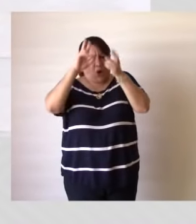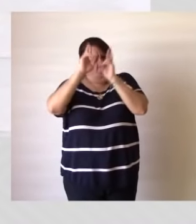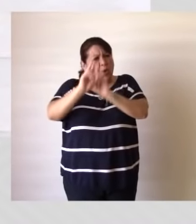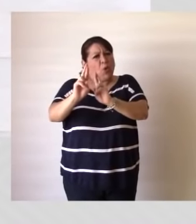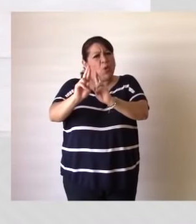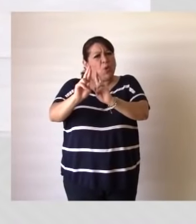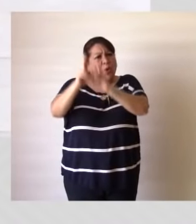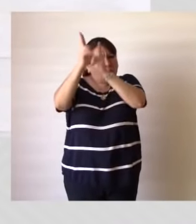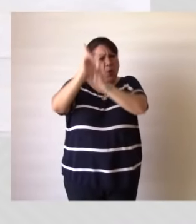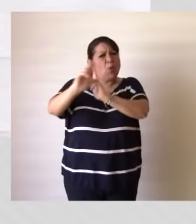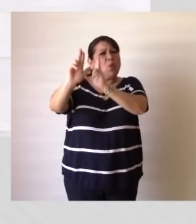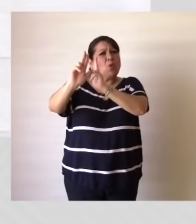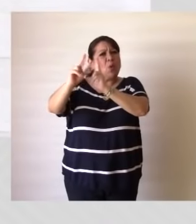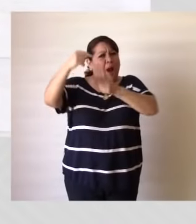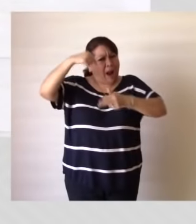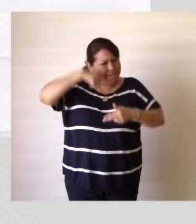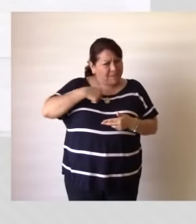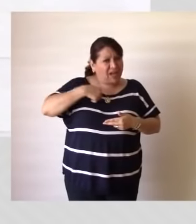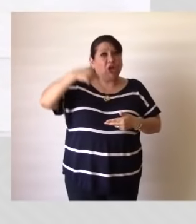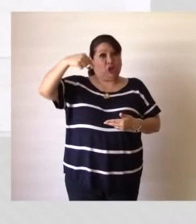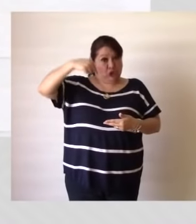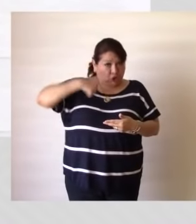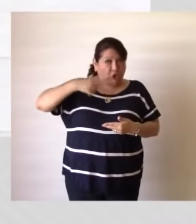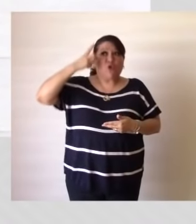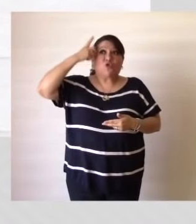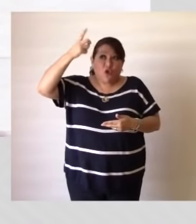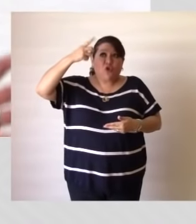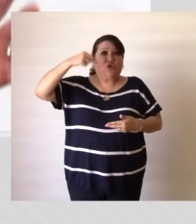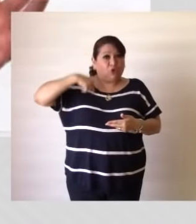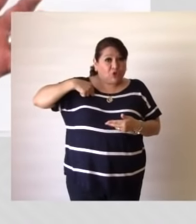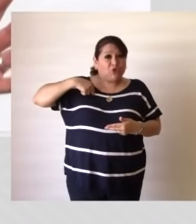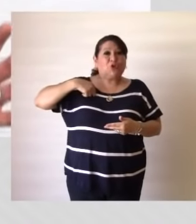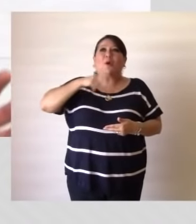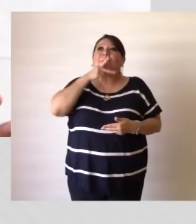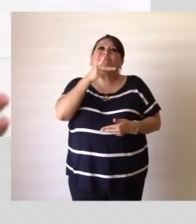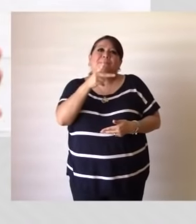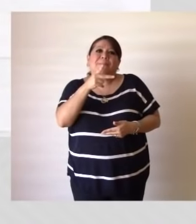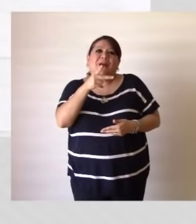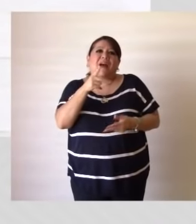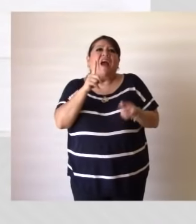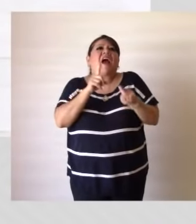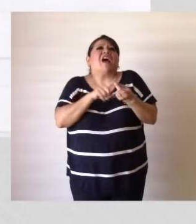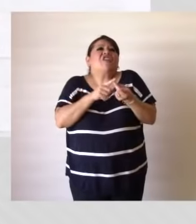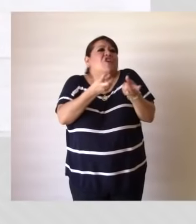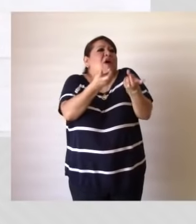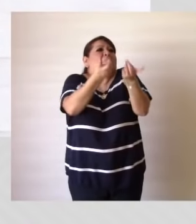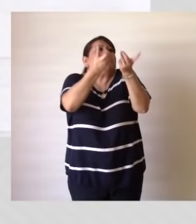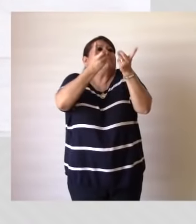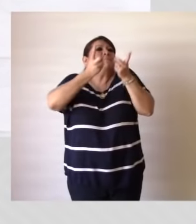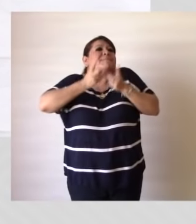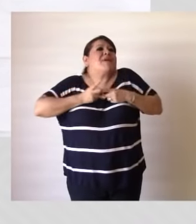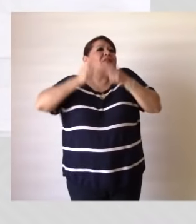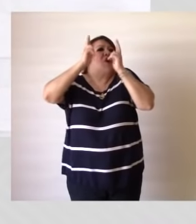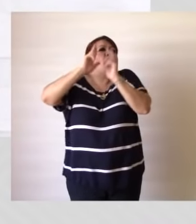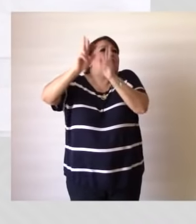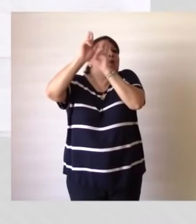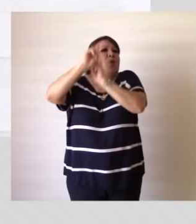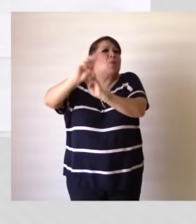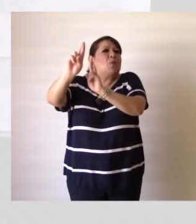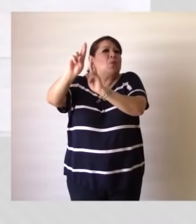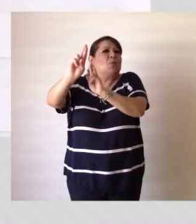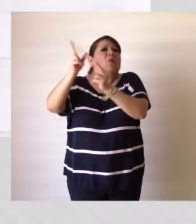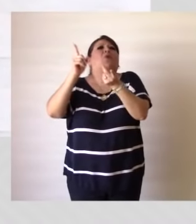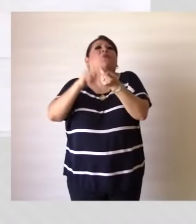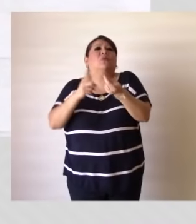soy dios si yo soy padre dónde está aquello que me corresponde porque es